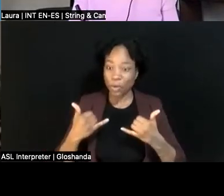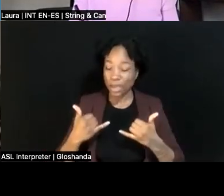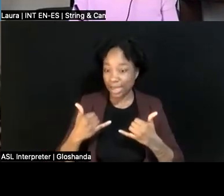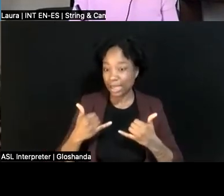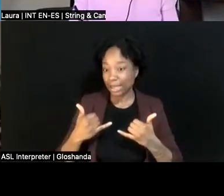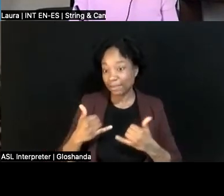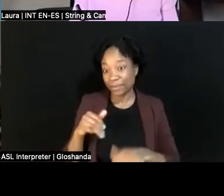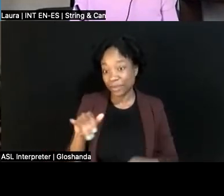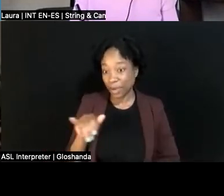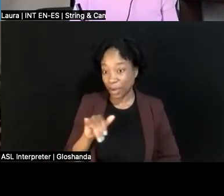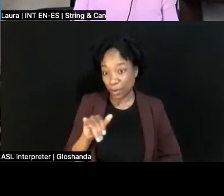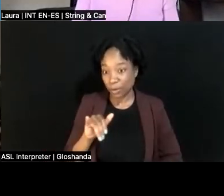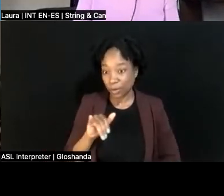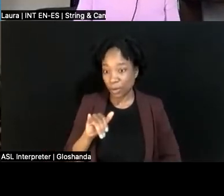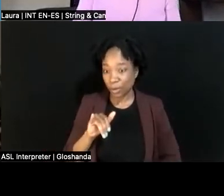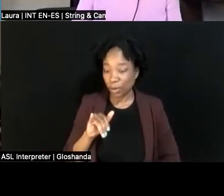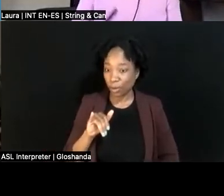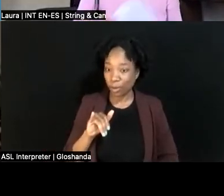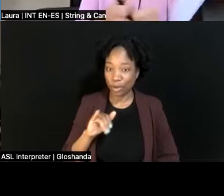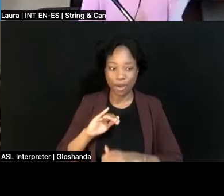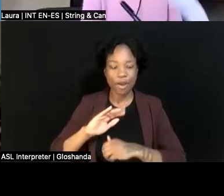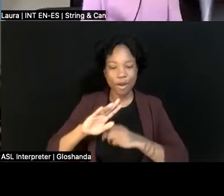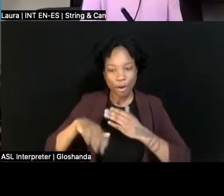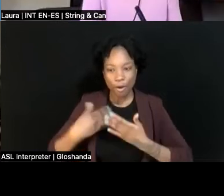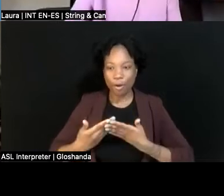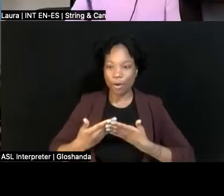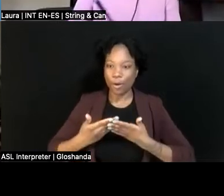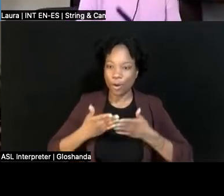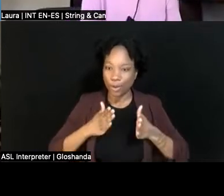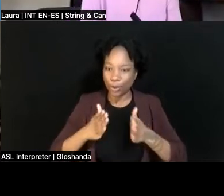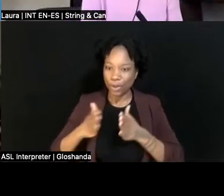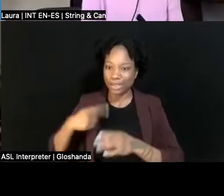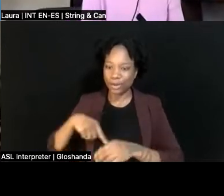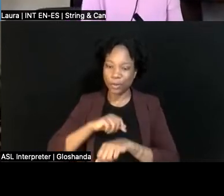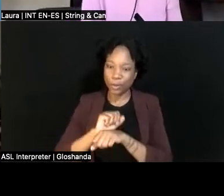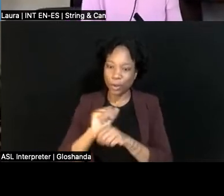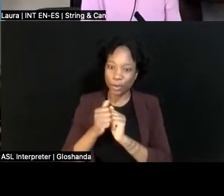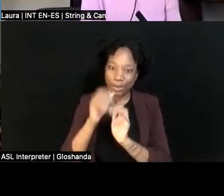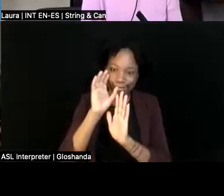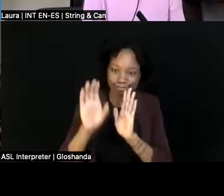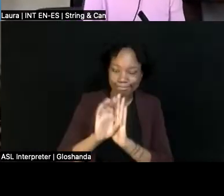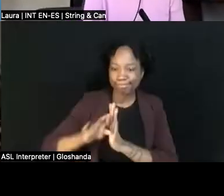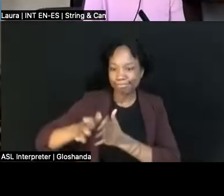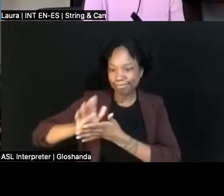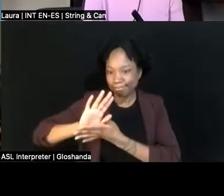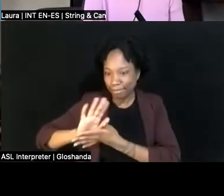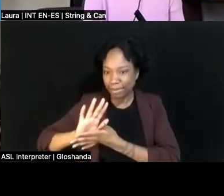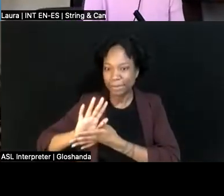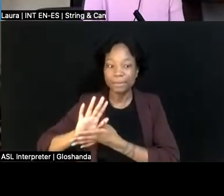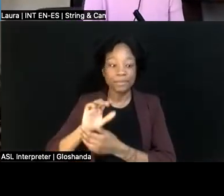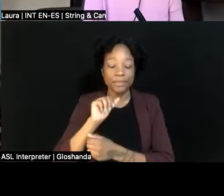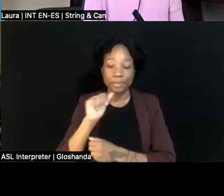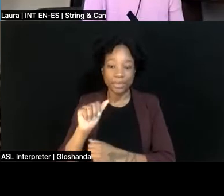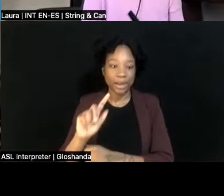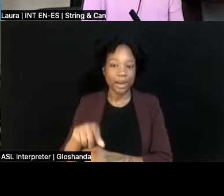en todas las formas de trabajar con imagen, que no digo